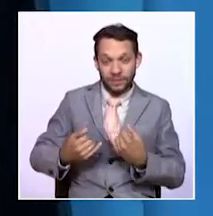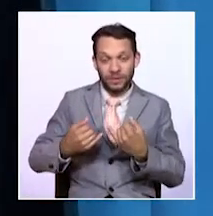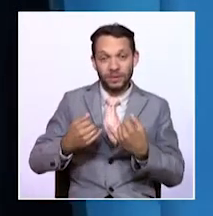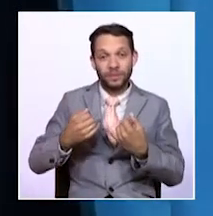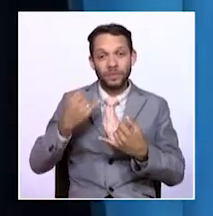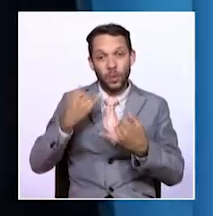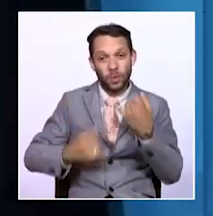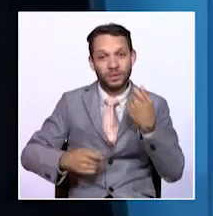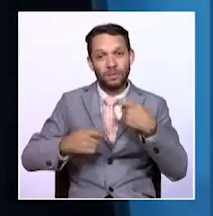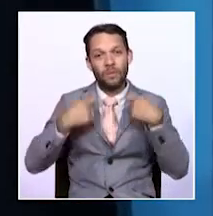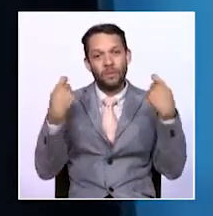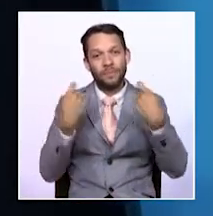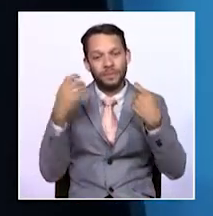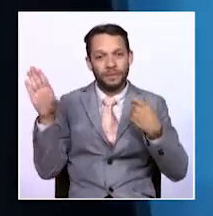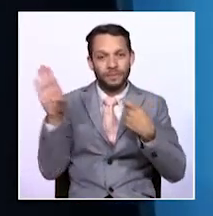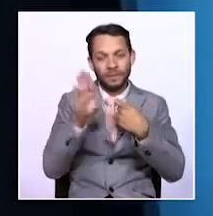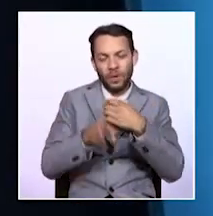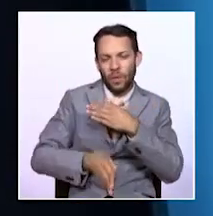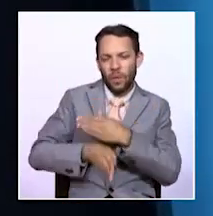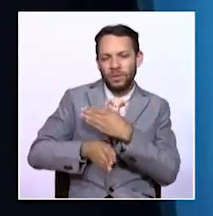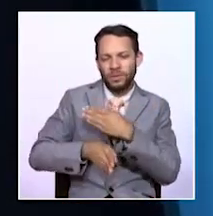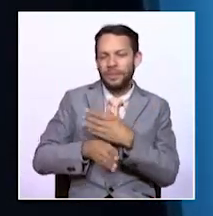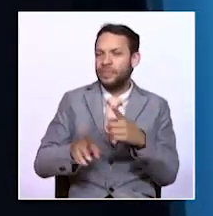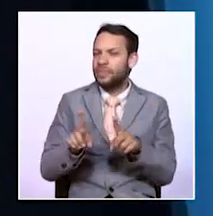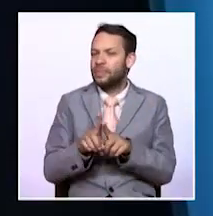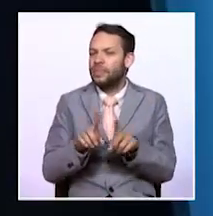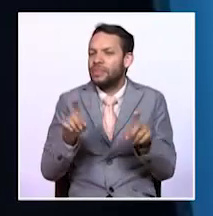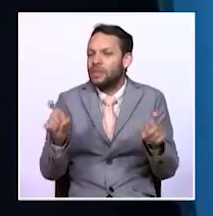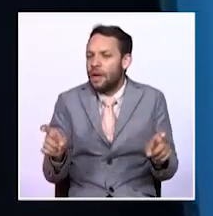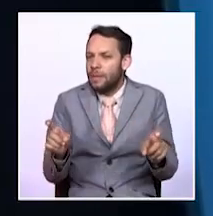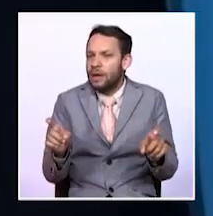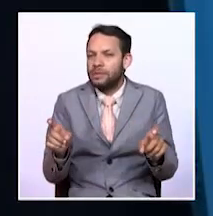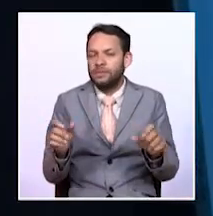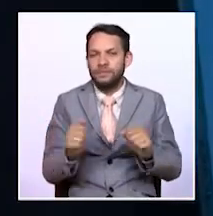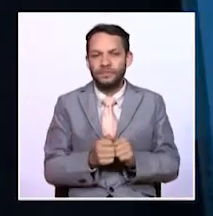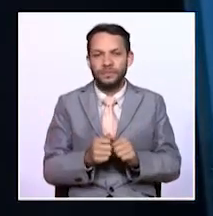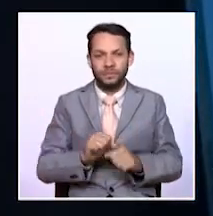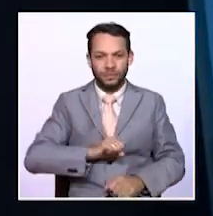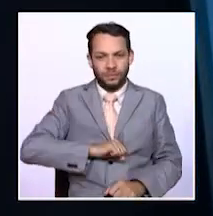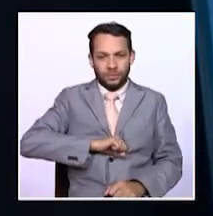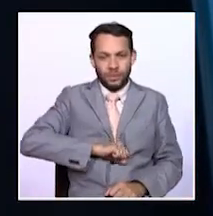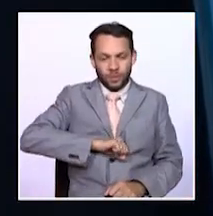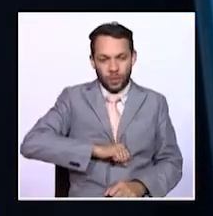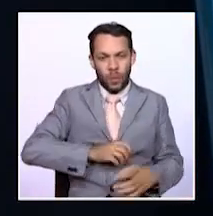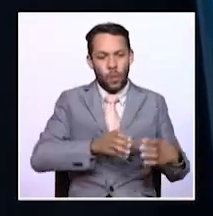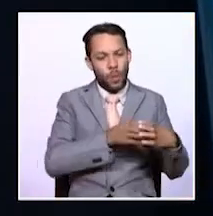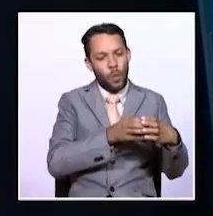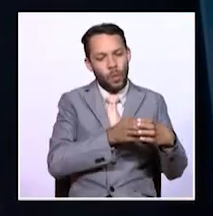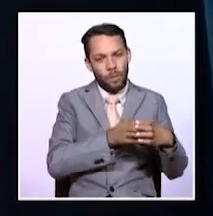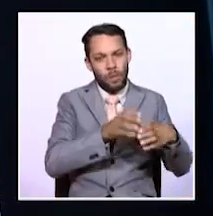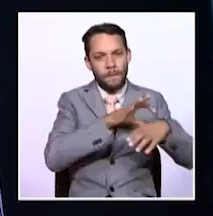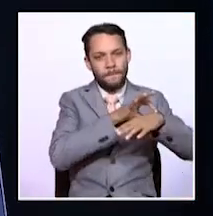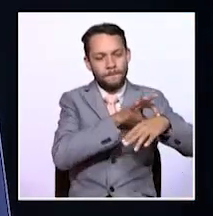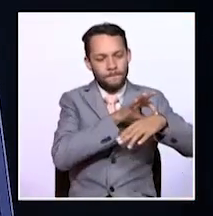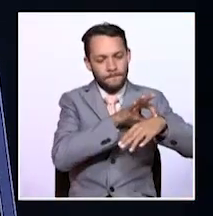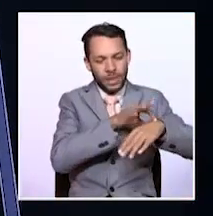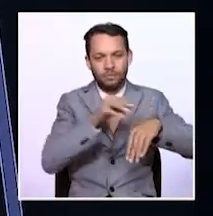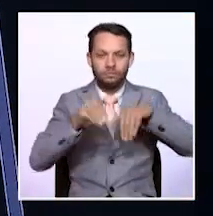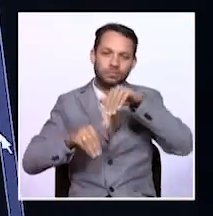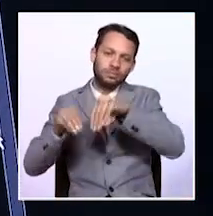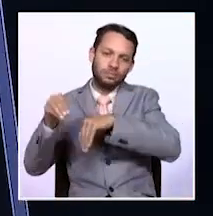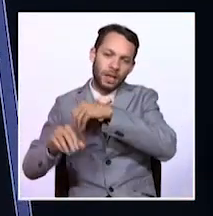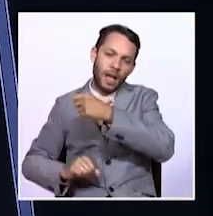comerciales y vamos a hablar próximamente sobre cómo a través de un equipo interdisciplinario podemos empezar a